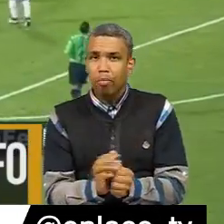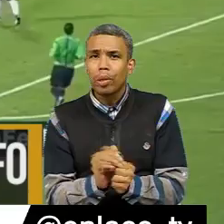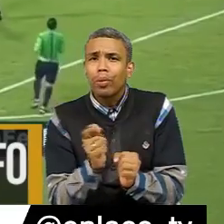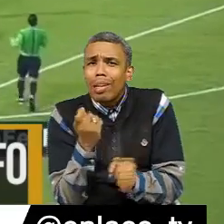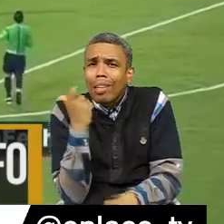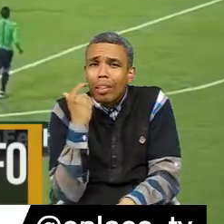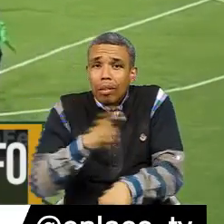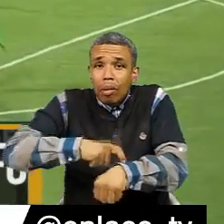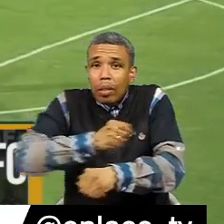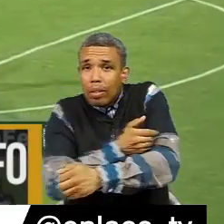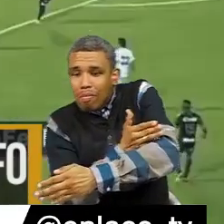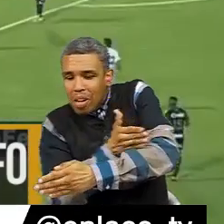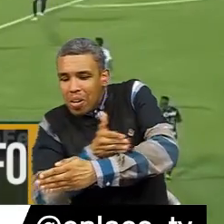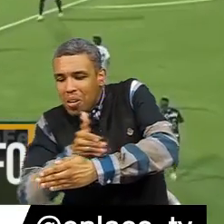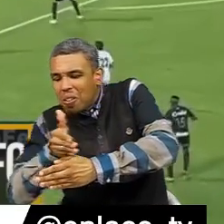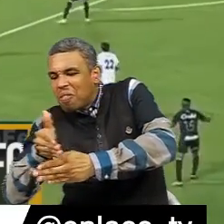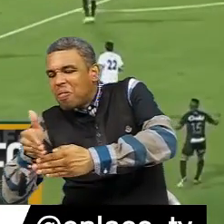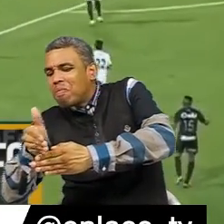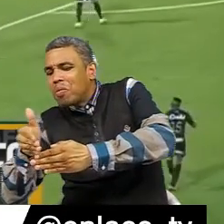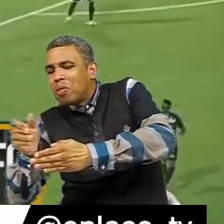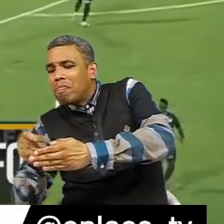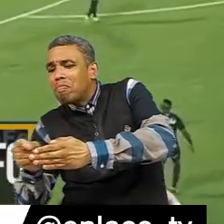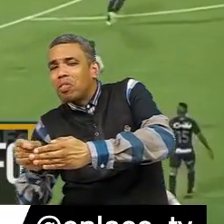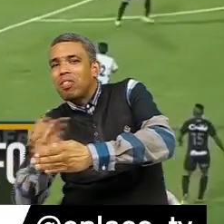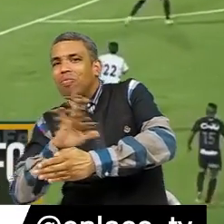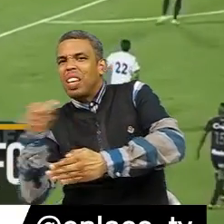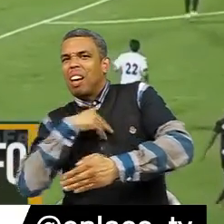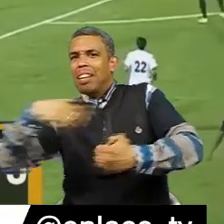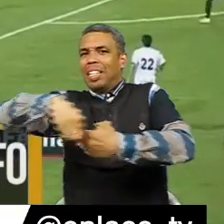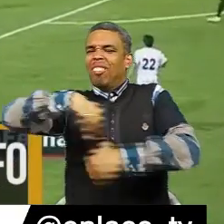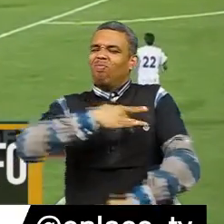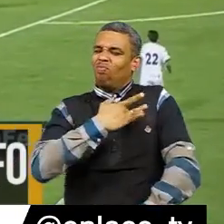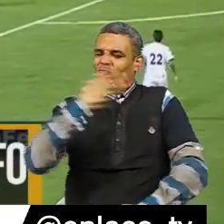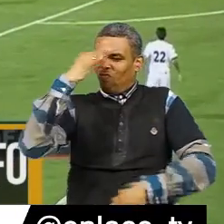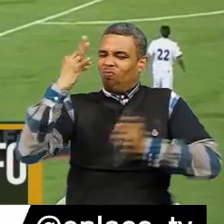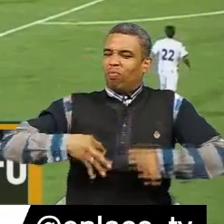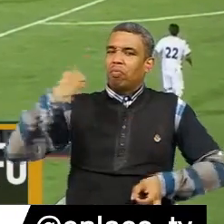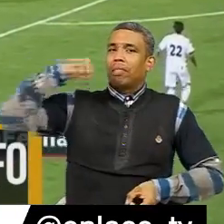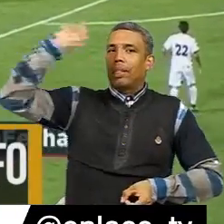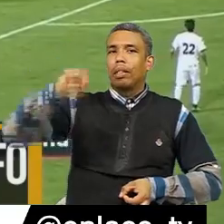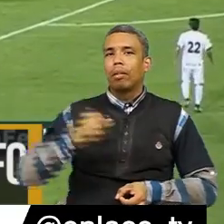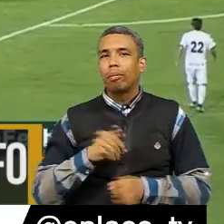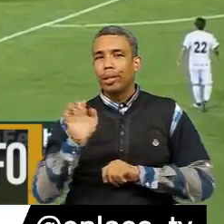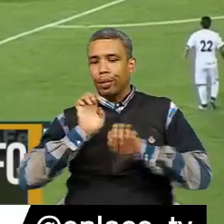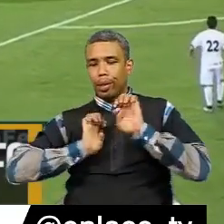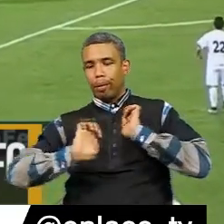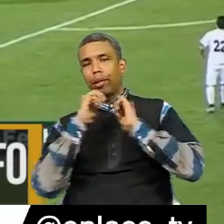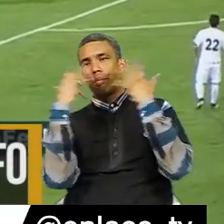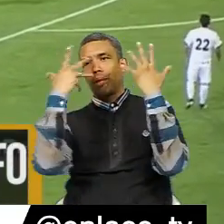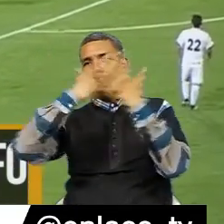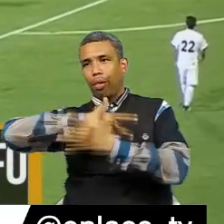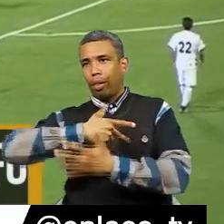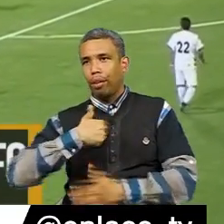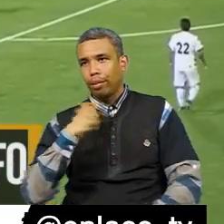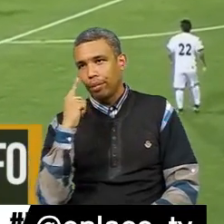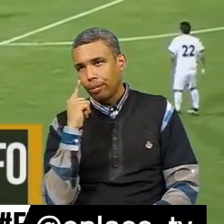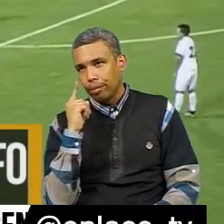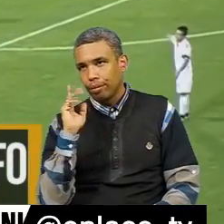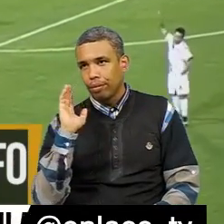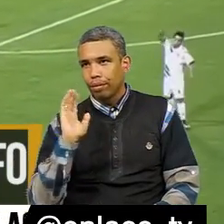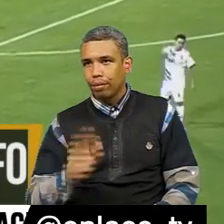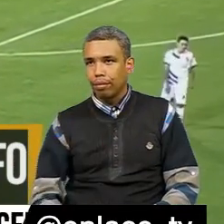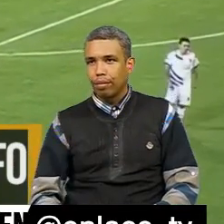partido, cuando parecía que el Once Caldas se iba en blanco, una desconcentración de la defensa del equipo aurinegro permitió a Daniel Hernández